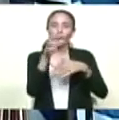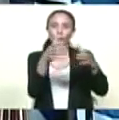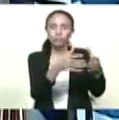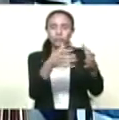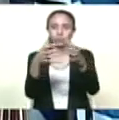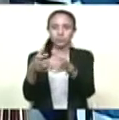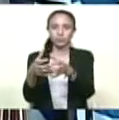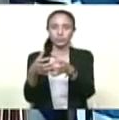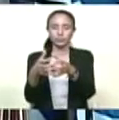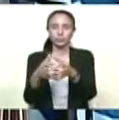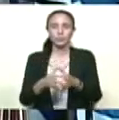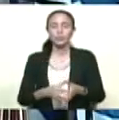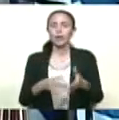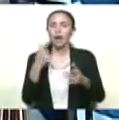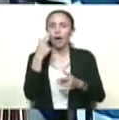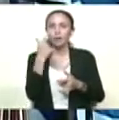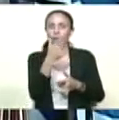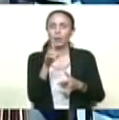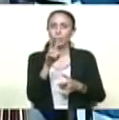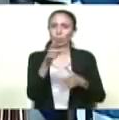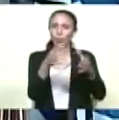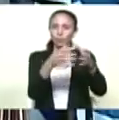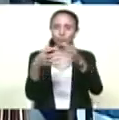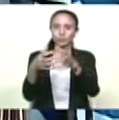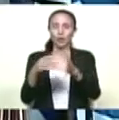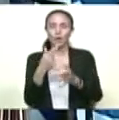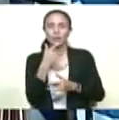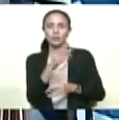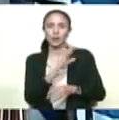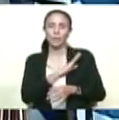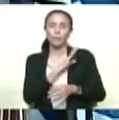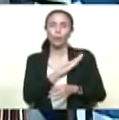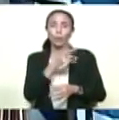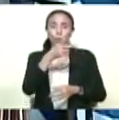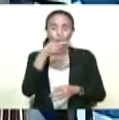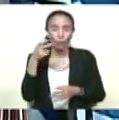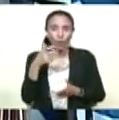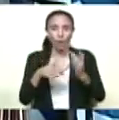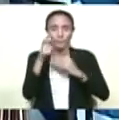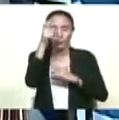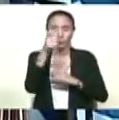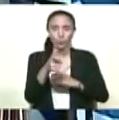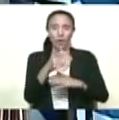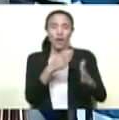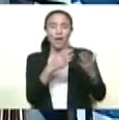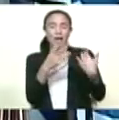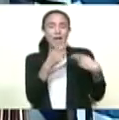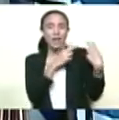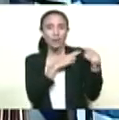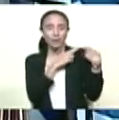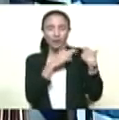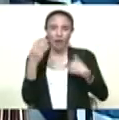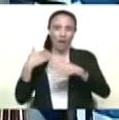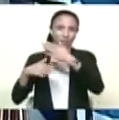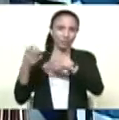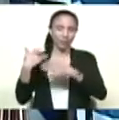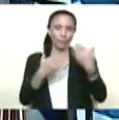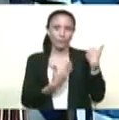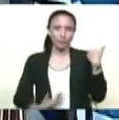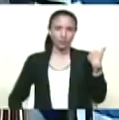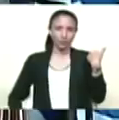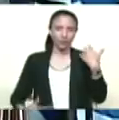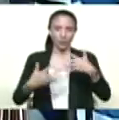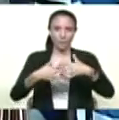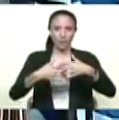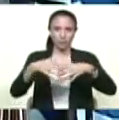sacó de dos casos donde él apareció como propietario de la droga lo sacaron a él para meter